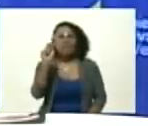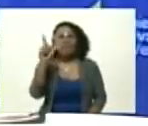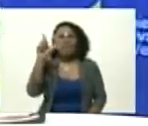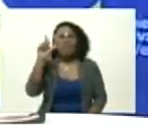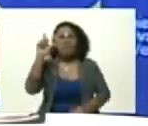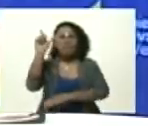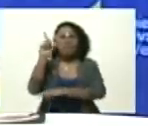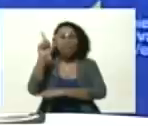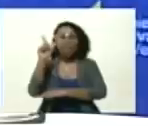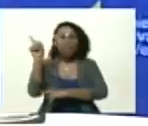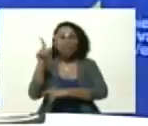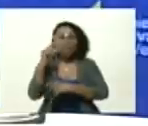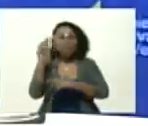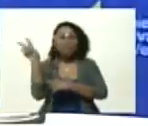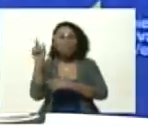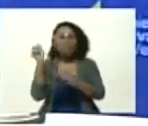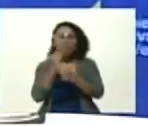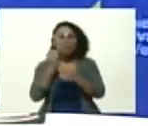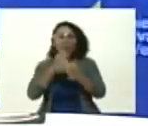de rehabilitación,